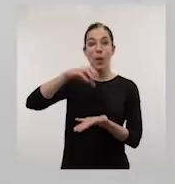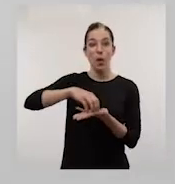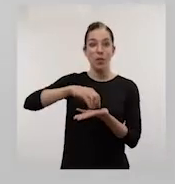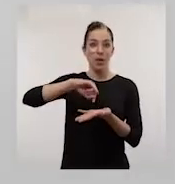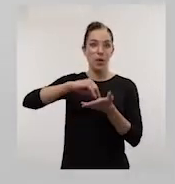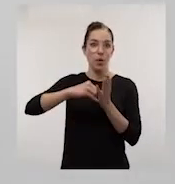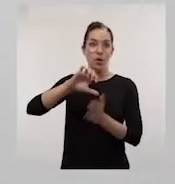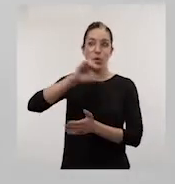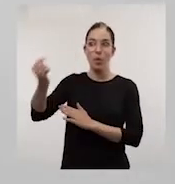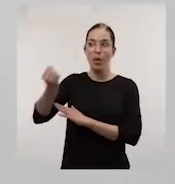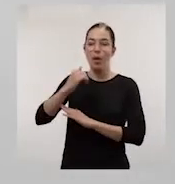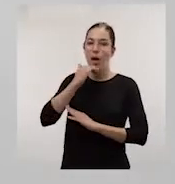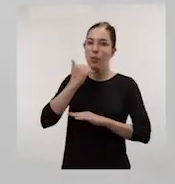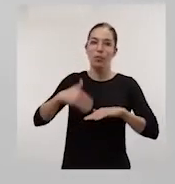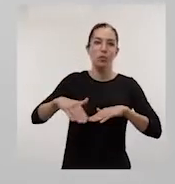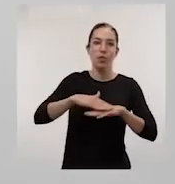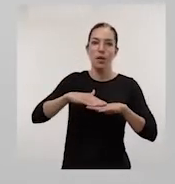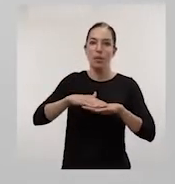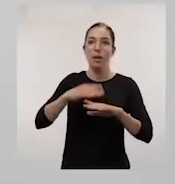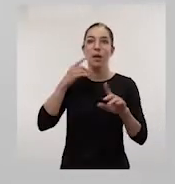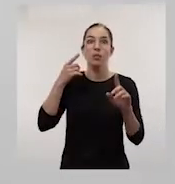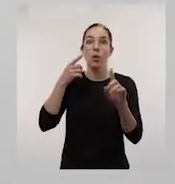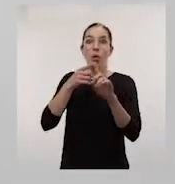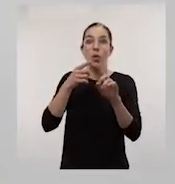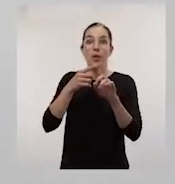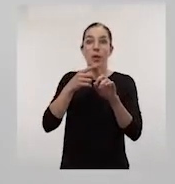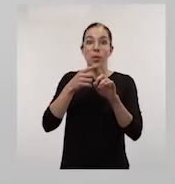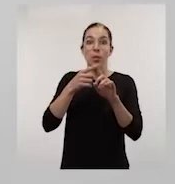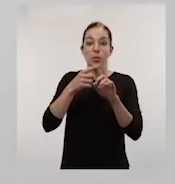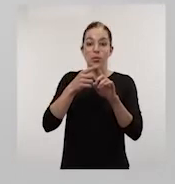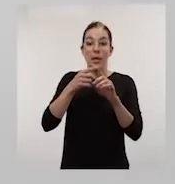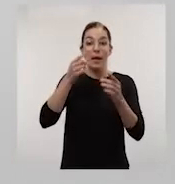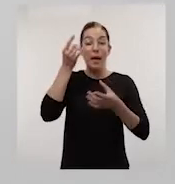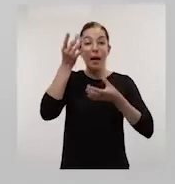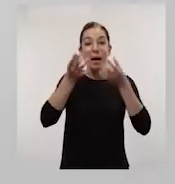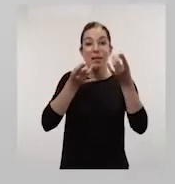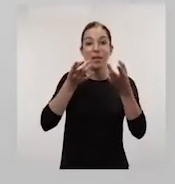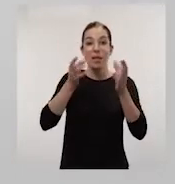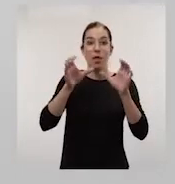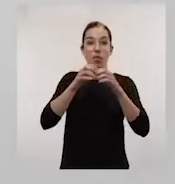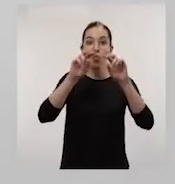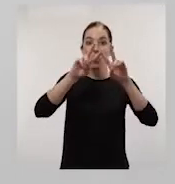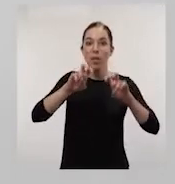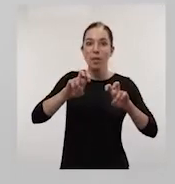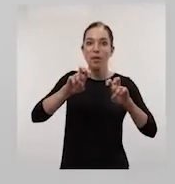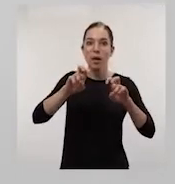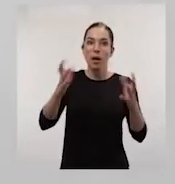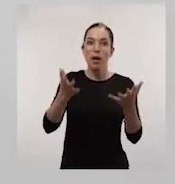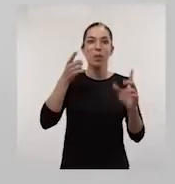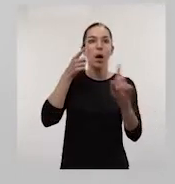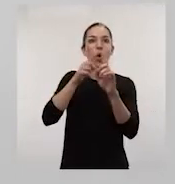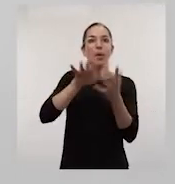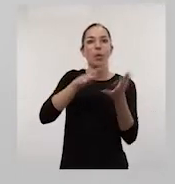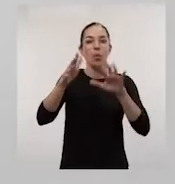y el apoyo de la oficina de proyectos europeos ha sido fundamental para impulsar la internacionalización de la actividad del grupo de